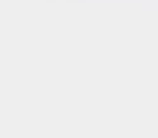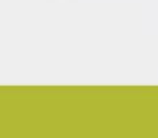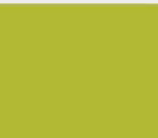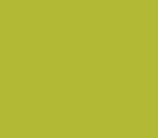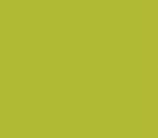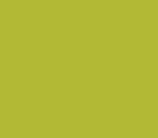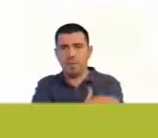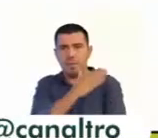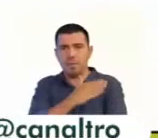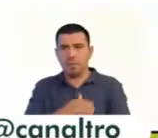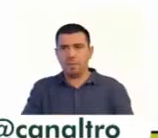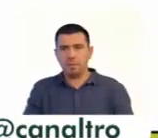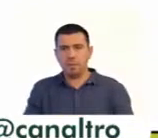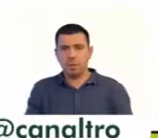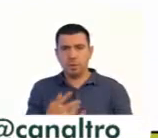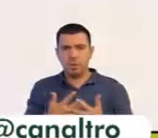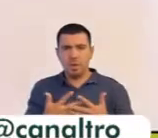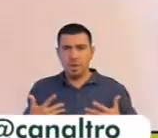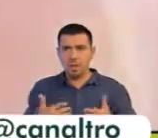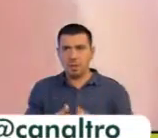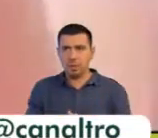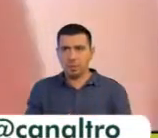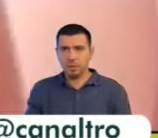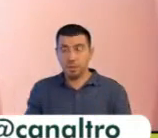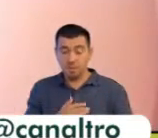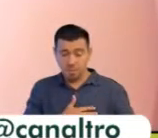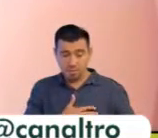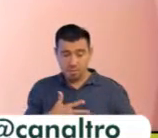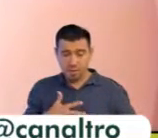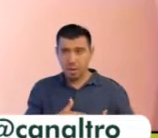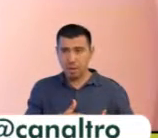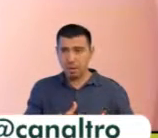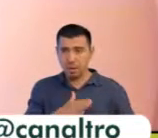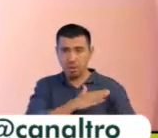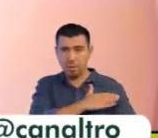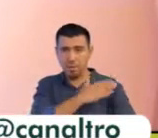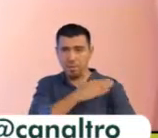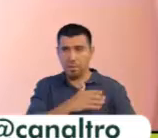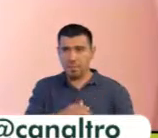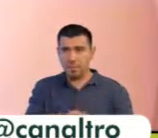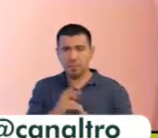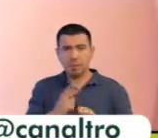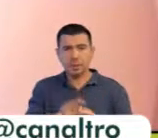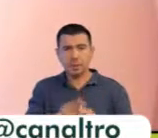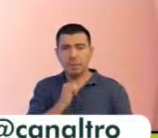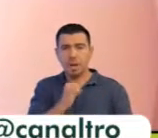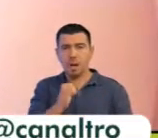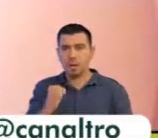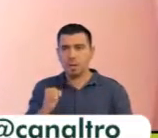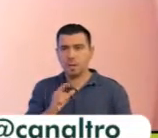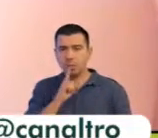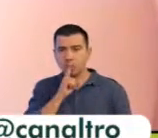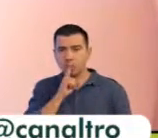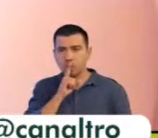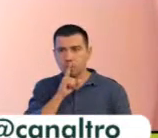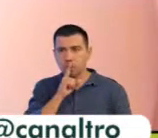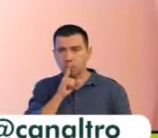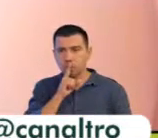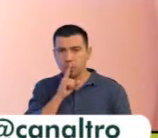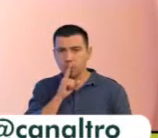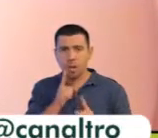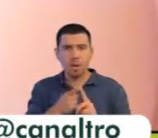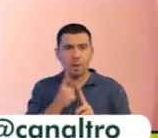canaltro.com. La hipertensión arterial, más conocida como el asesino silencioso, es de las primeras causas de muerte en